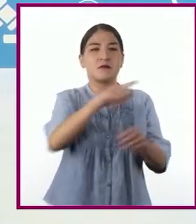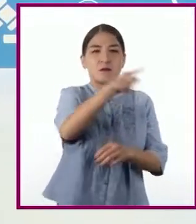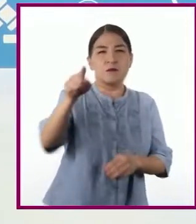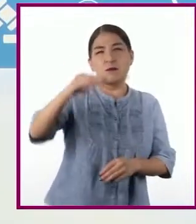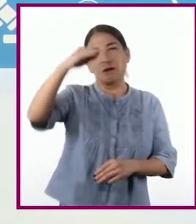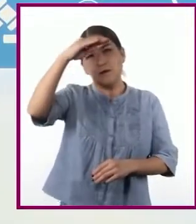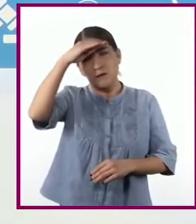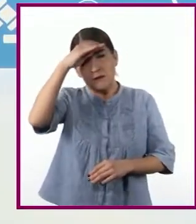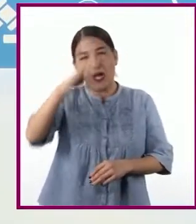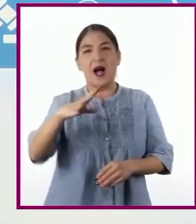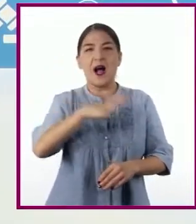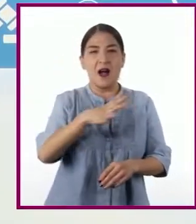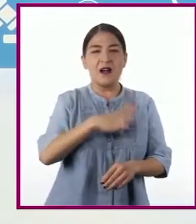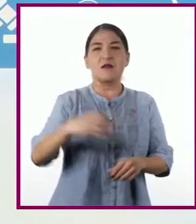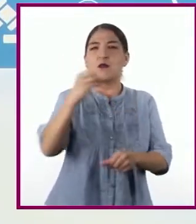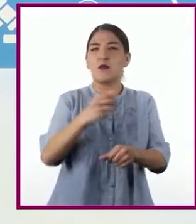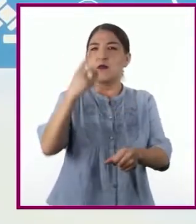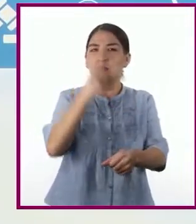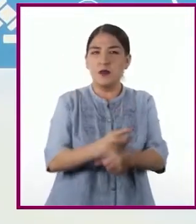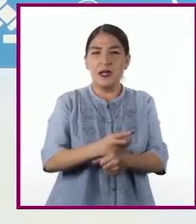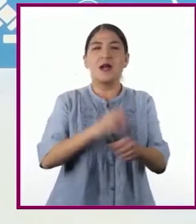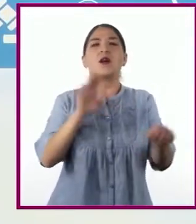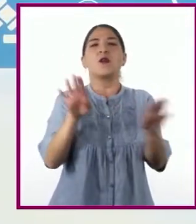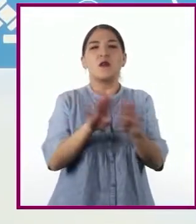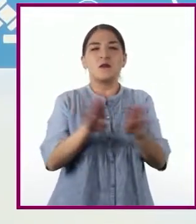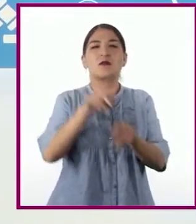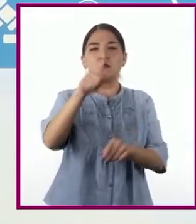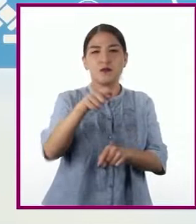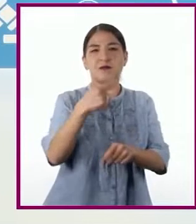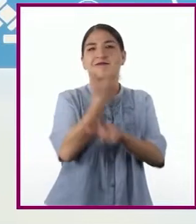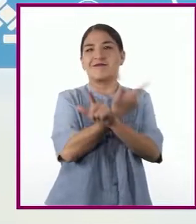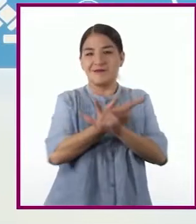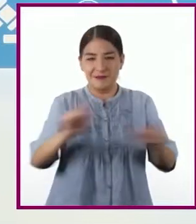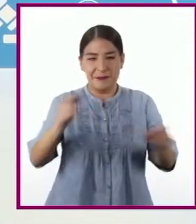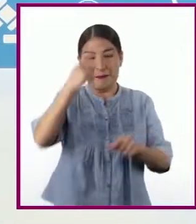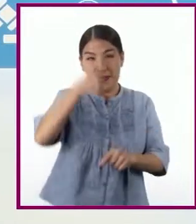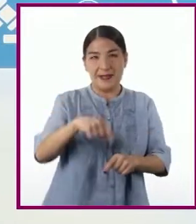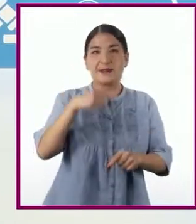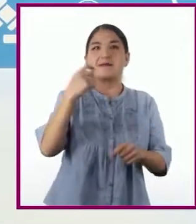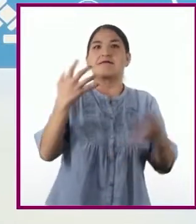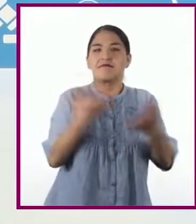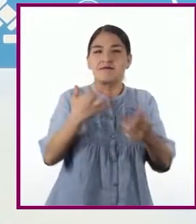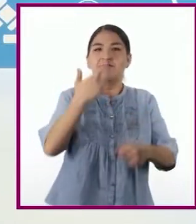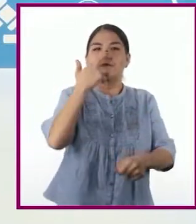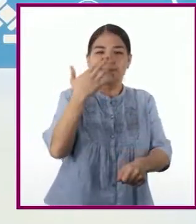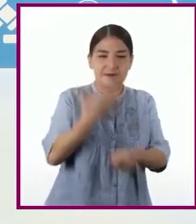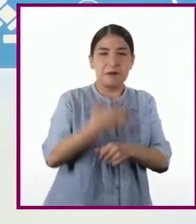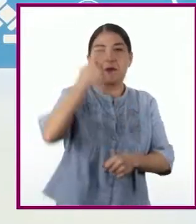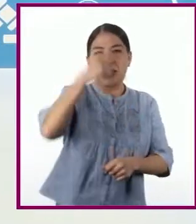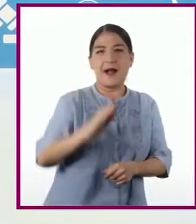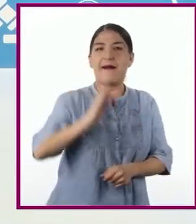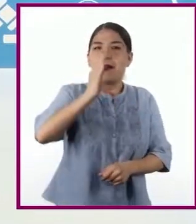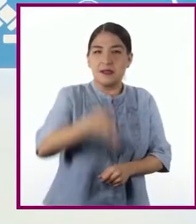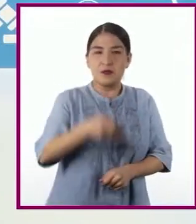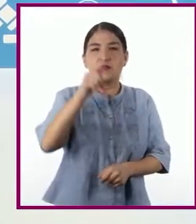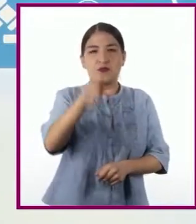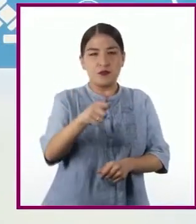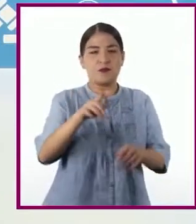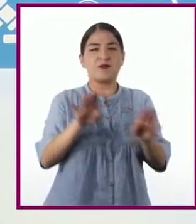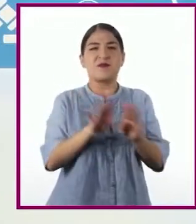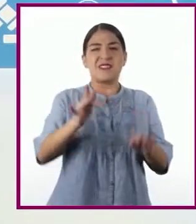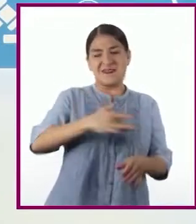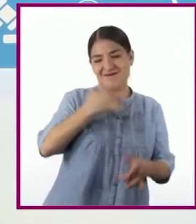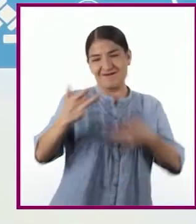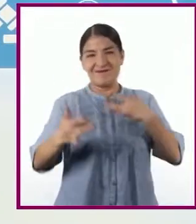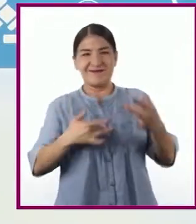conscientes de las posibilidades que tienen al ejercer las libertades fundamentales con acciones que les permitan expresar sus